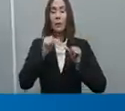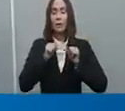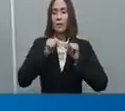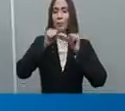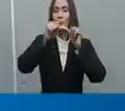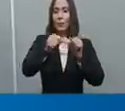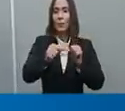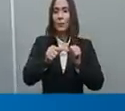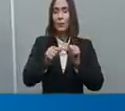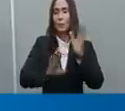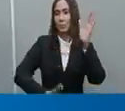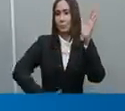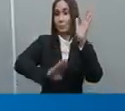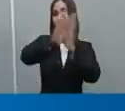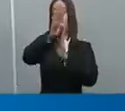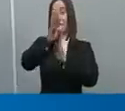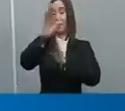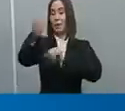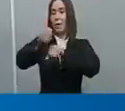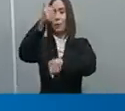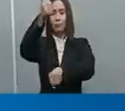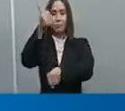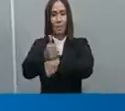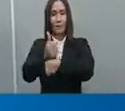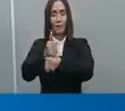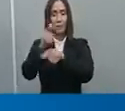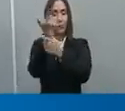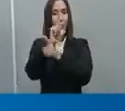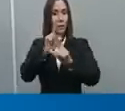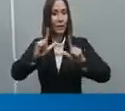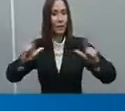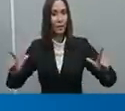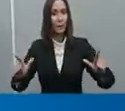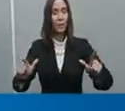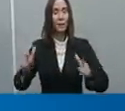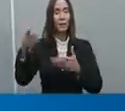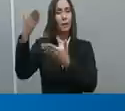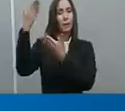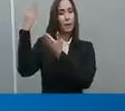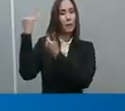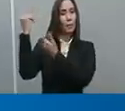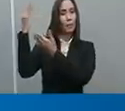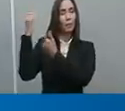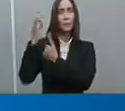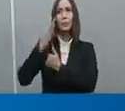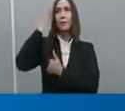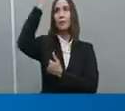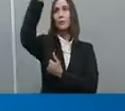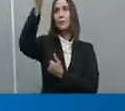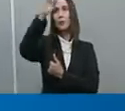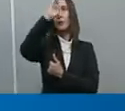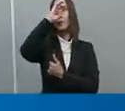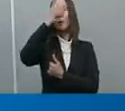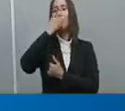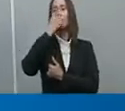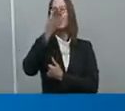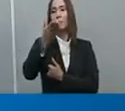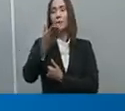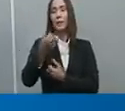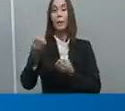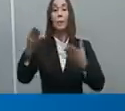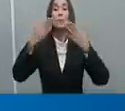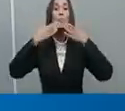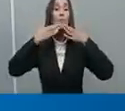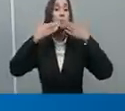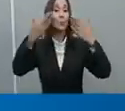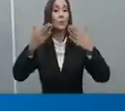con seguridad, con estabilidad, con libertad y con la esperanza en el futuro de la República Dominicana. Muchas